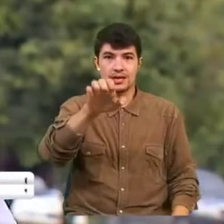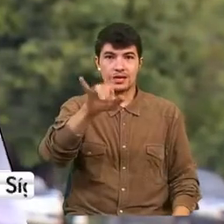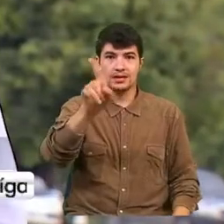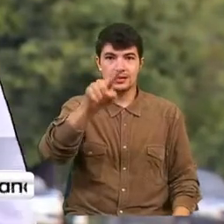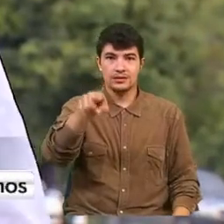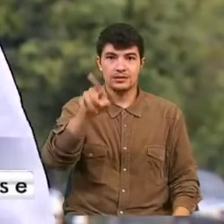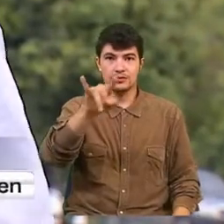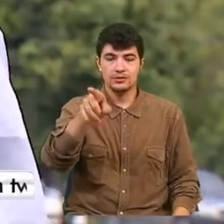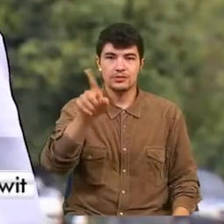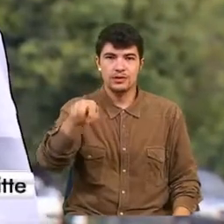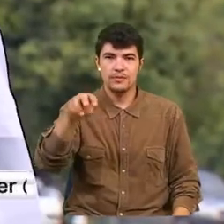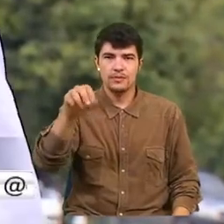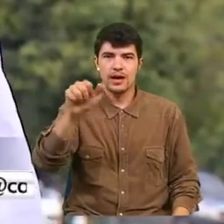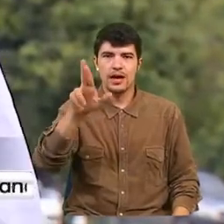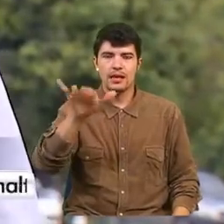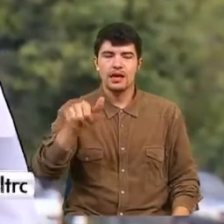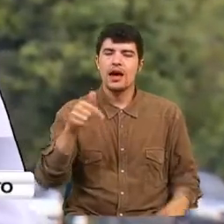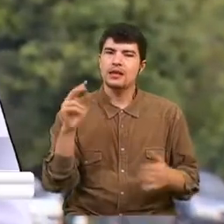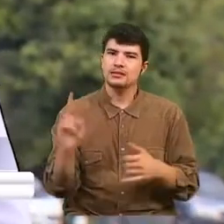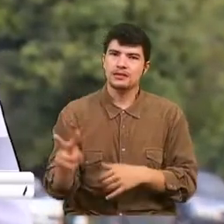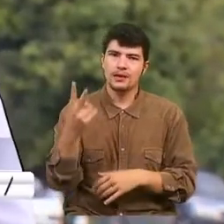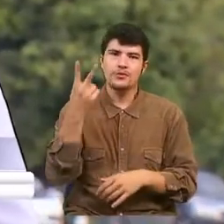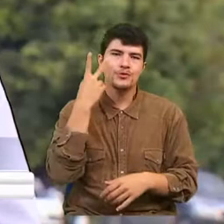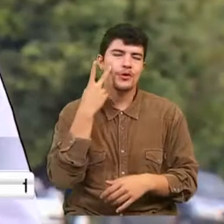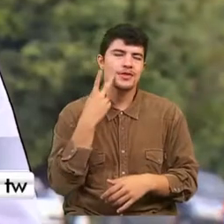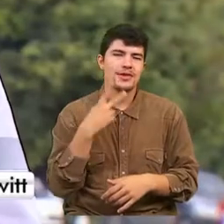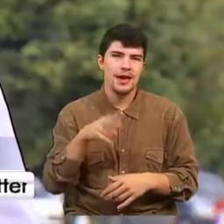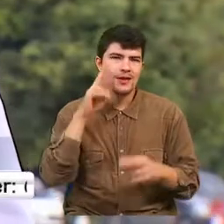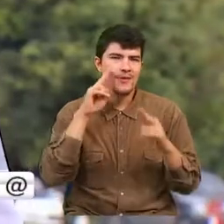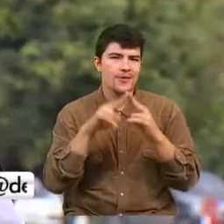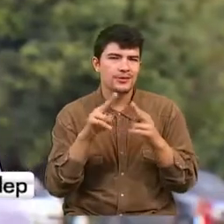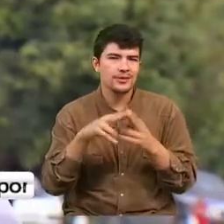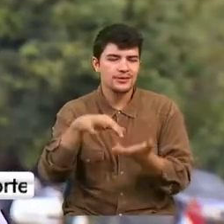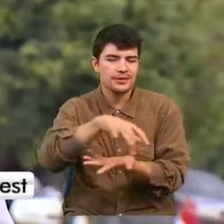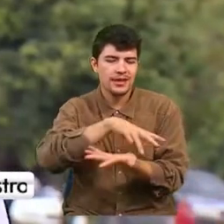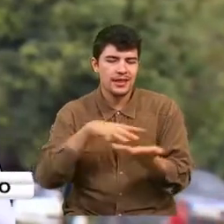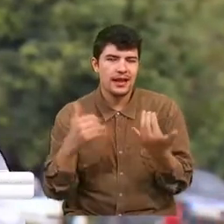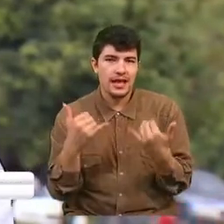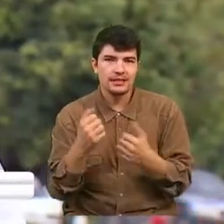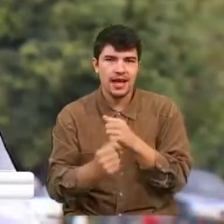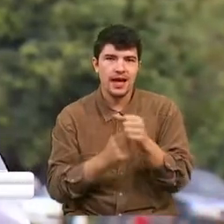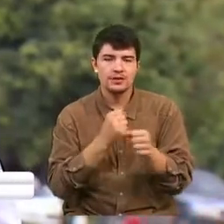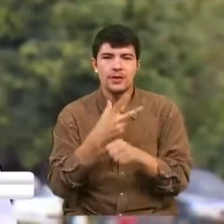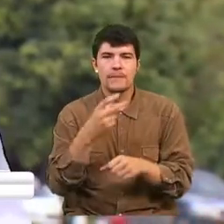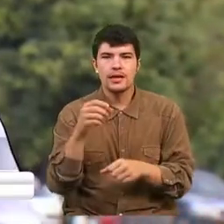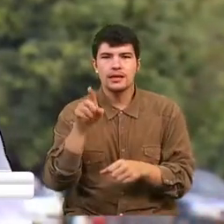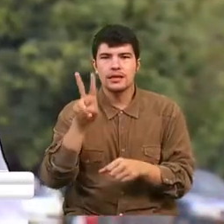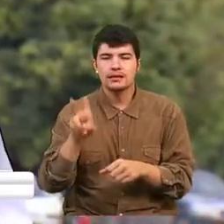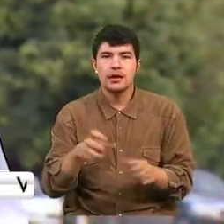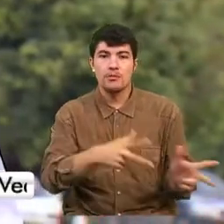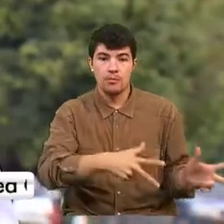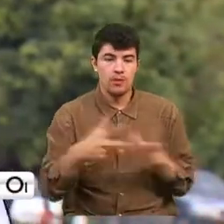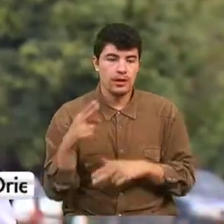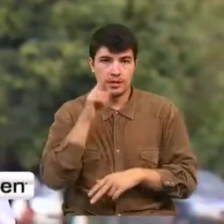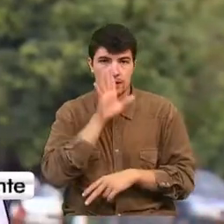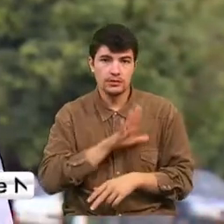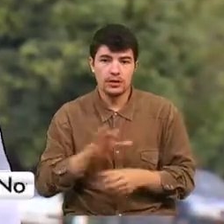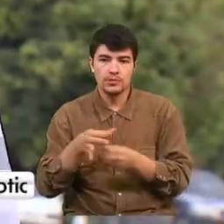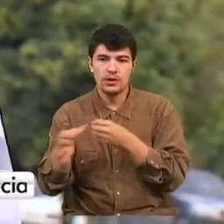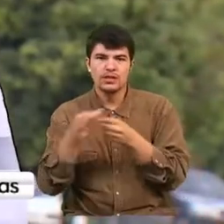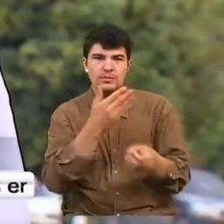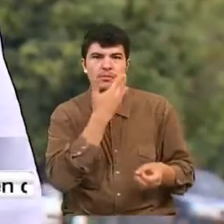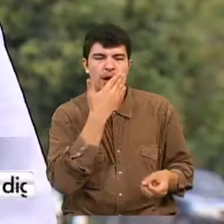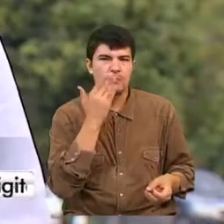realizar el segundo día consecutivo de Expedición Santander 2017 en Puente Nacional y en los municipios aledaños como fue